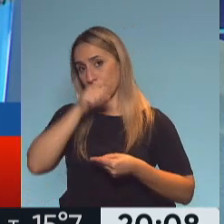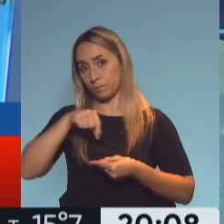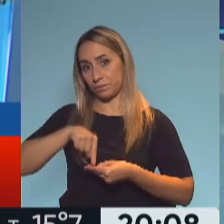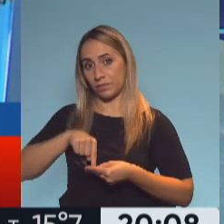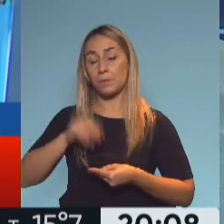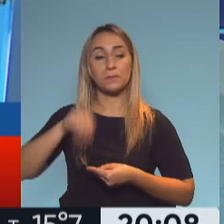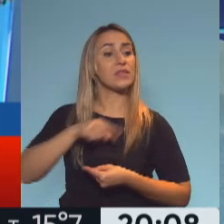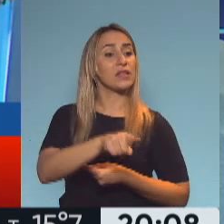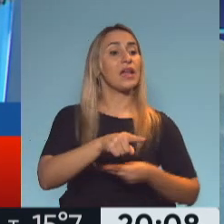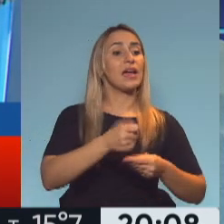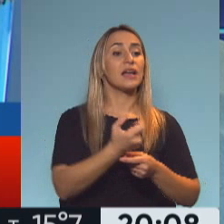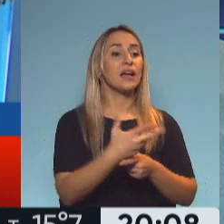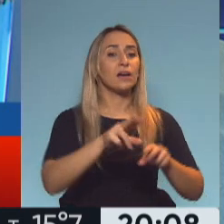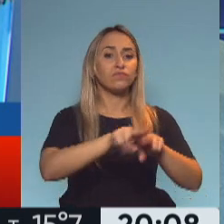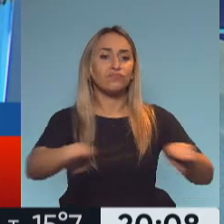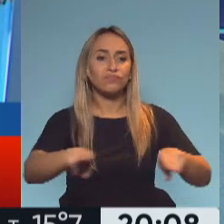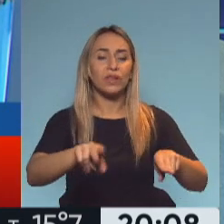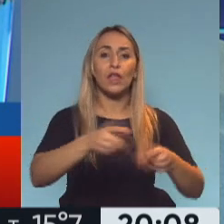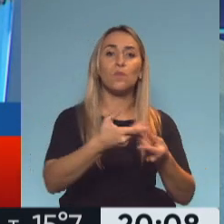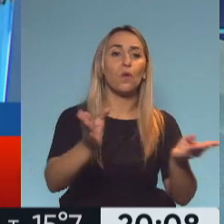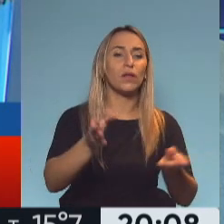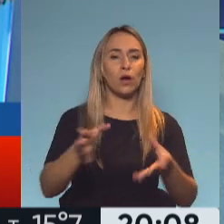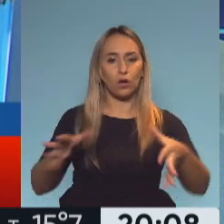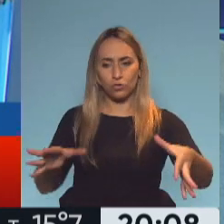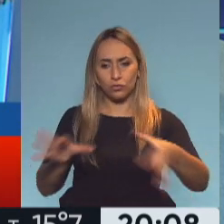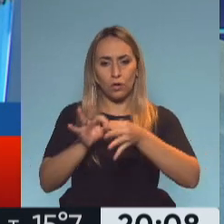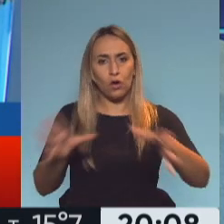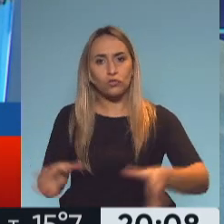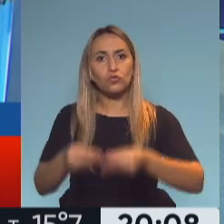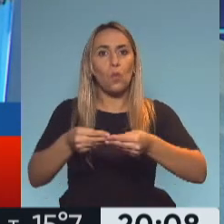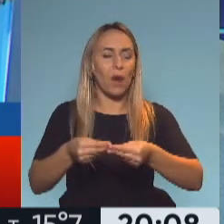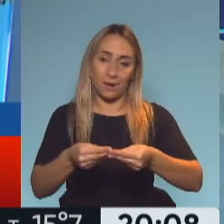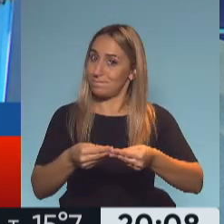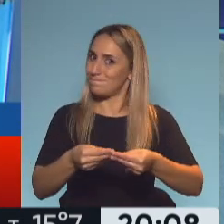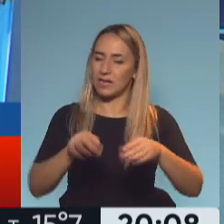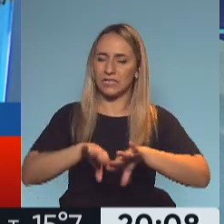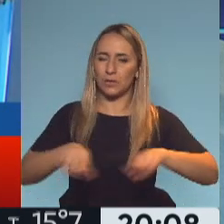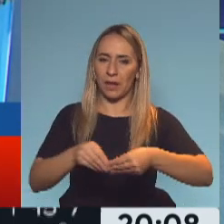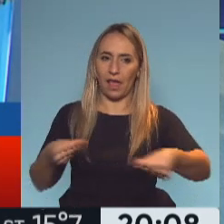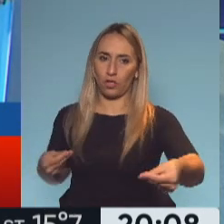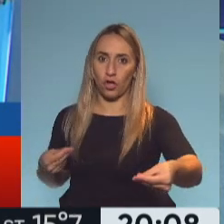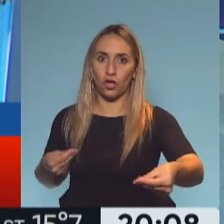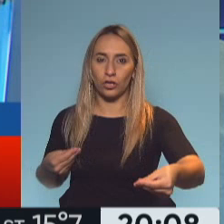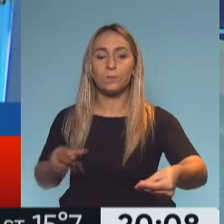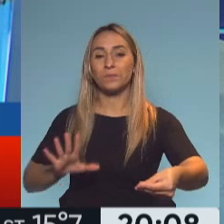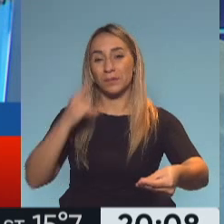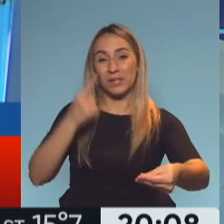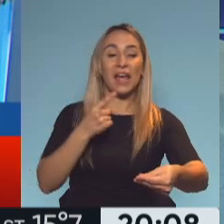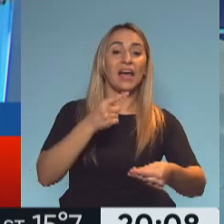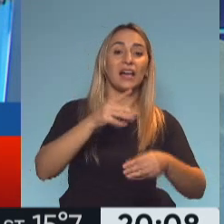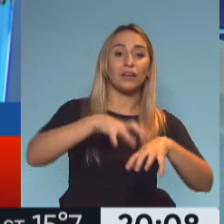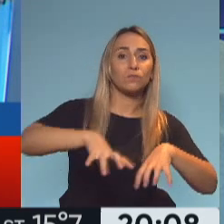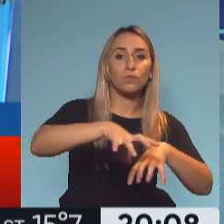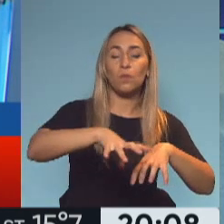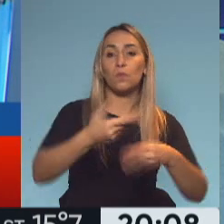el subsector público, como se hace, por ejemplo, en la provincia de Buenos Aires. Pero mirá lo que te decía del sector público en la Ciudad de Buenos Aires,